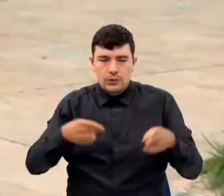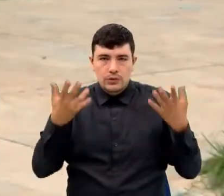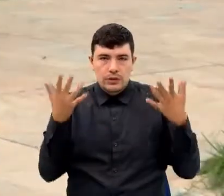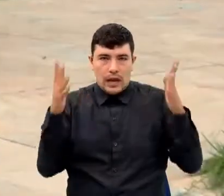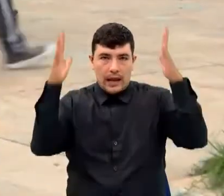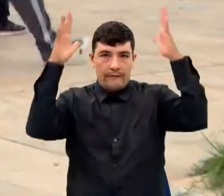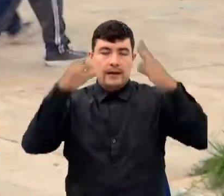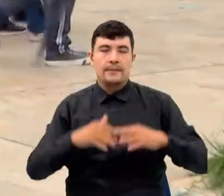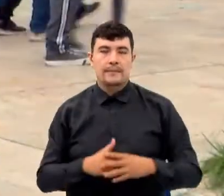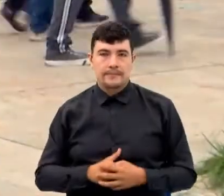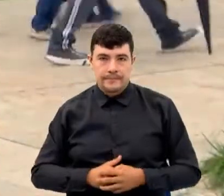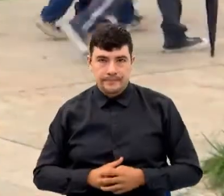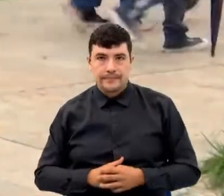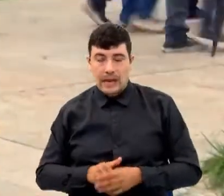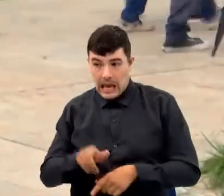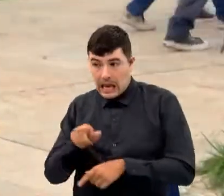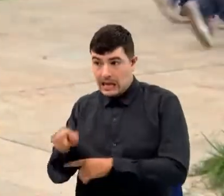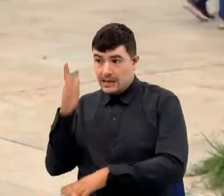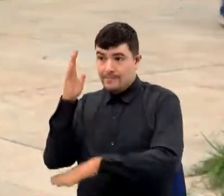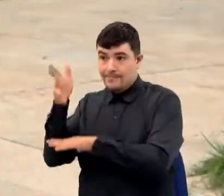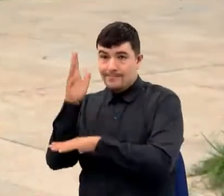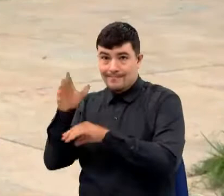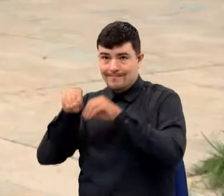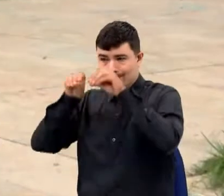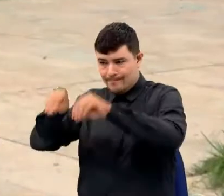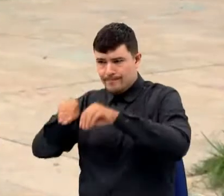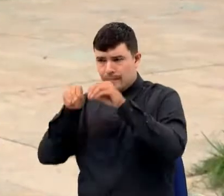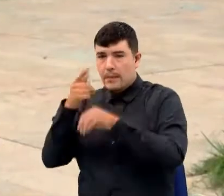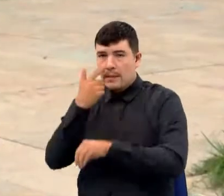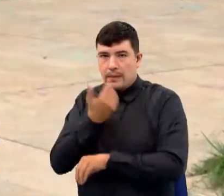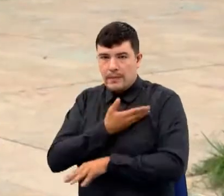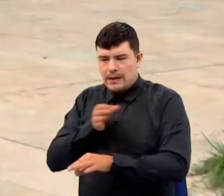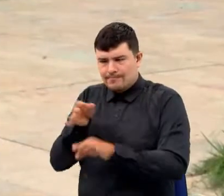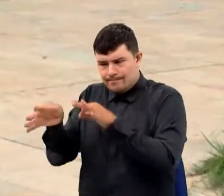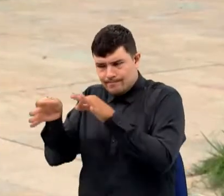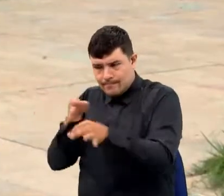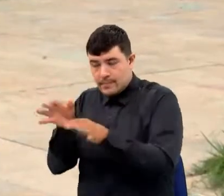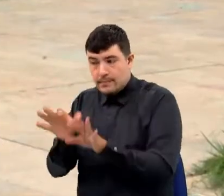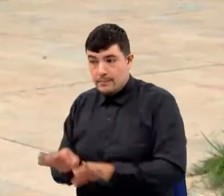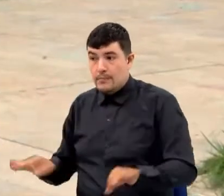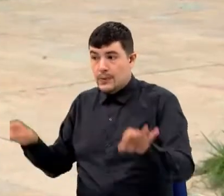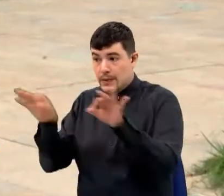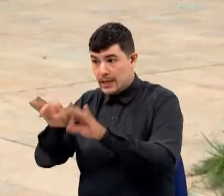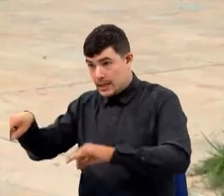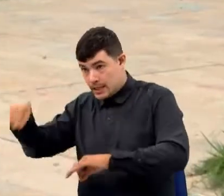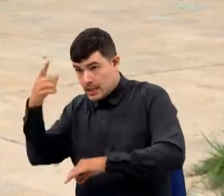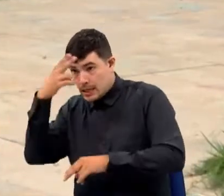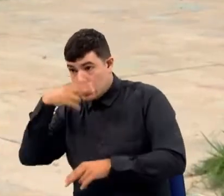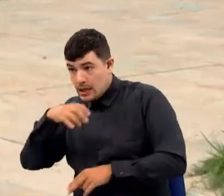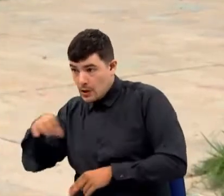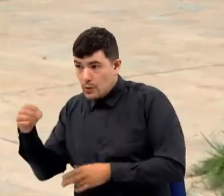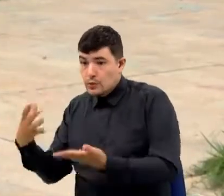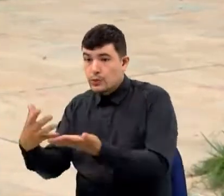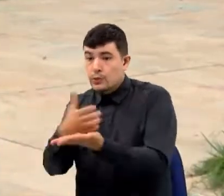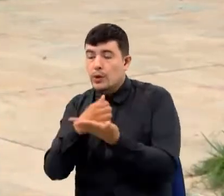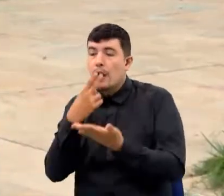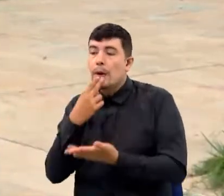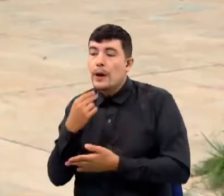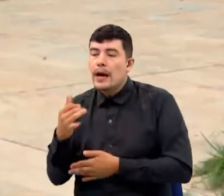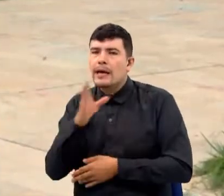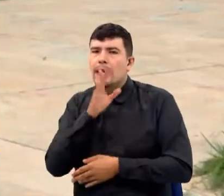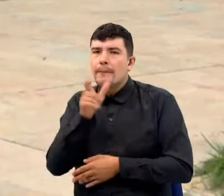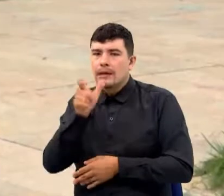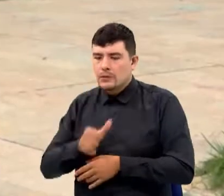En estas charlas también se le indica a los padres de familia que es importante que al momento de enviar a sus hijos a pedir dulces para estas fechas sean con